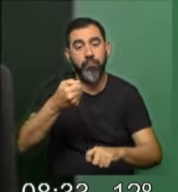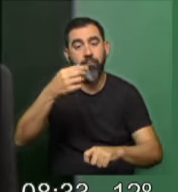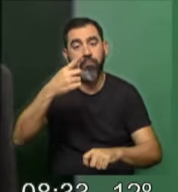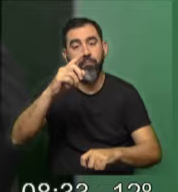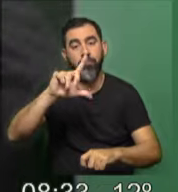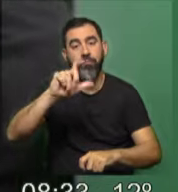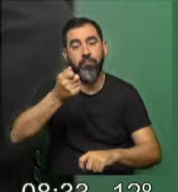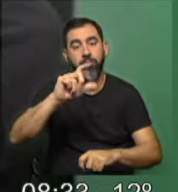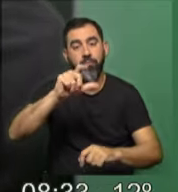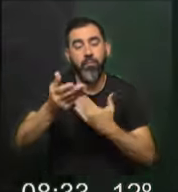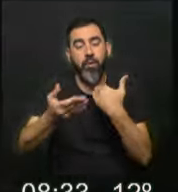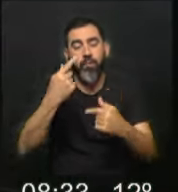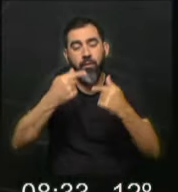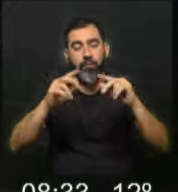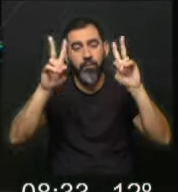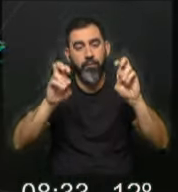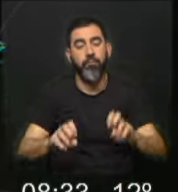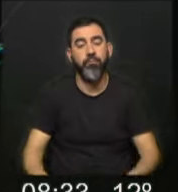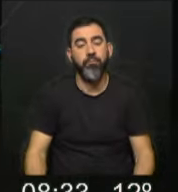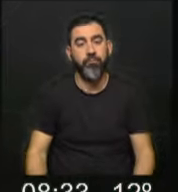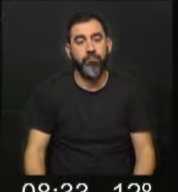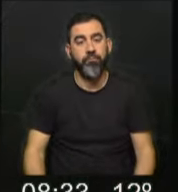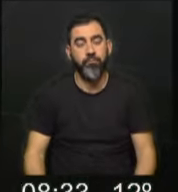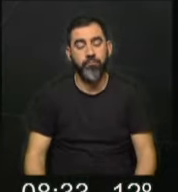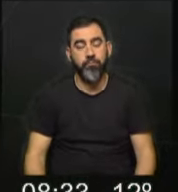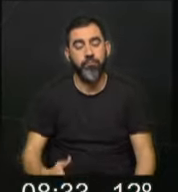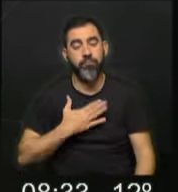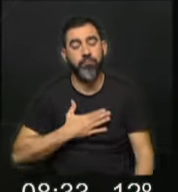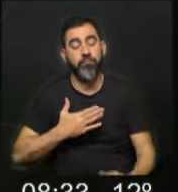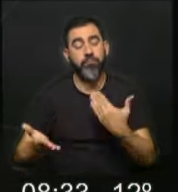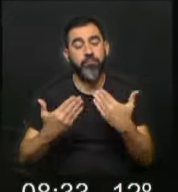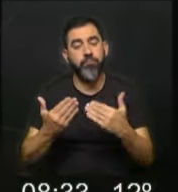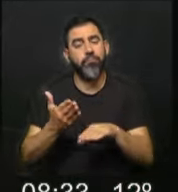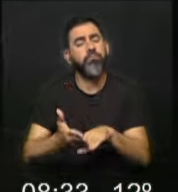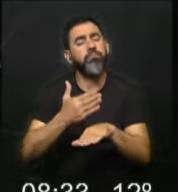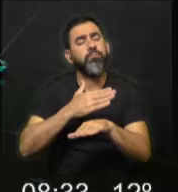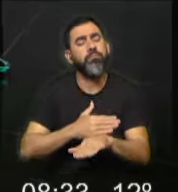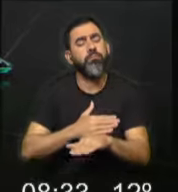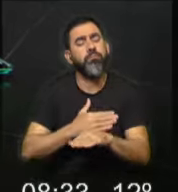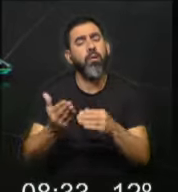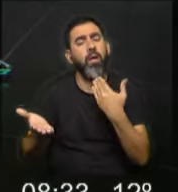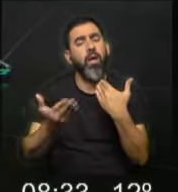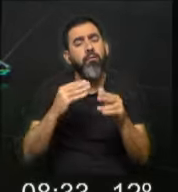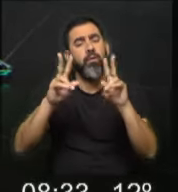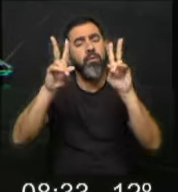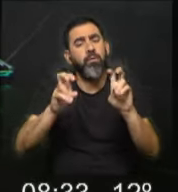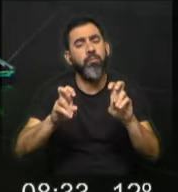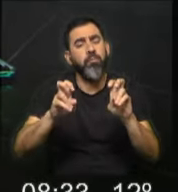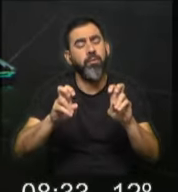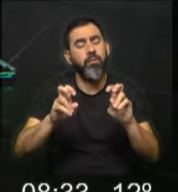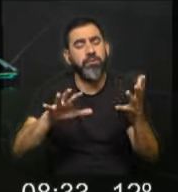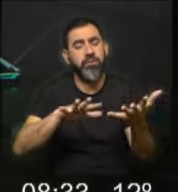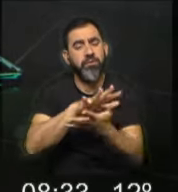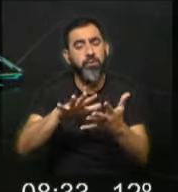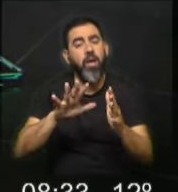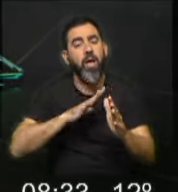para hablar de varios asuntos abdalá cómo le va Buen día Bienvenido muy bien muy buenos días un placer saludarlo Antes que nada vamos a hablar de bueno de temas de coyuntura Pero